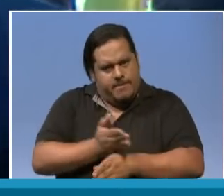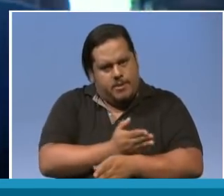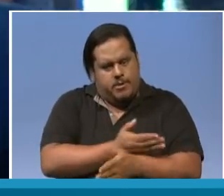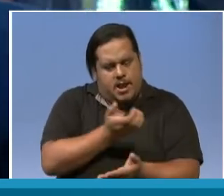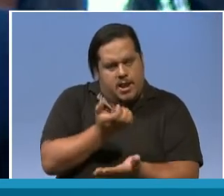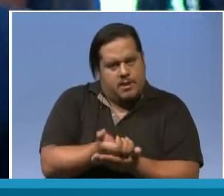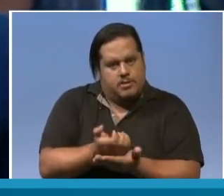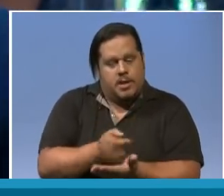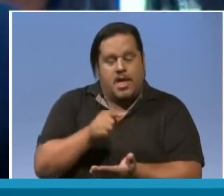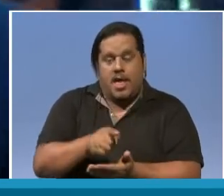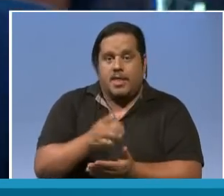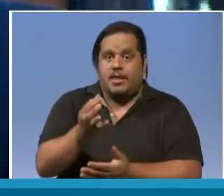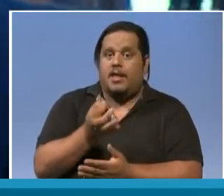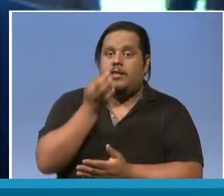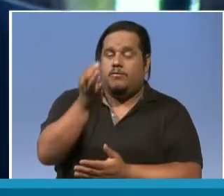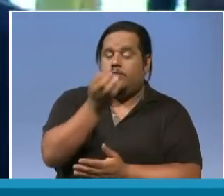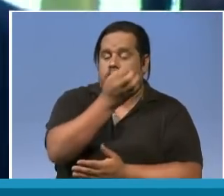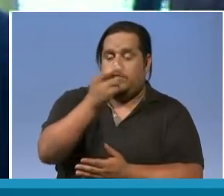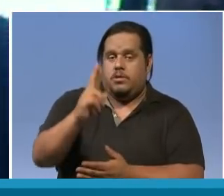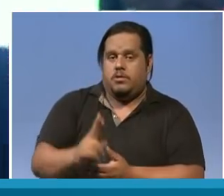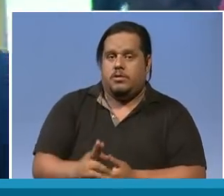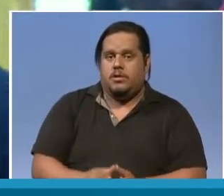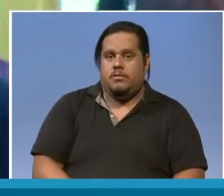futuro brilloso de Costa Rica.